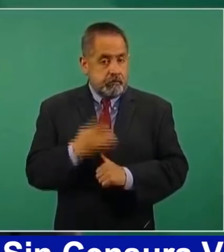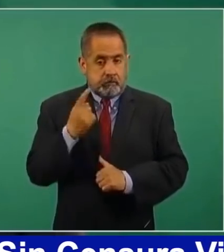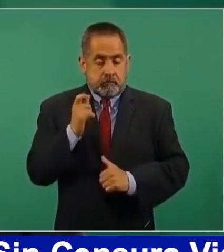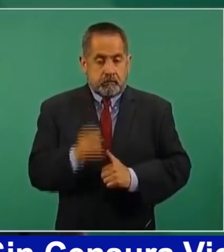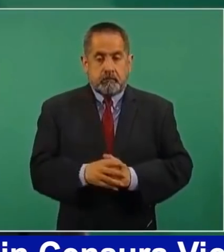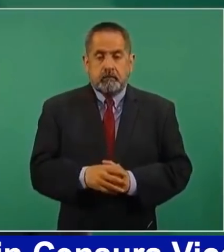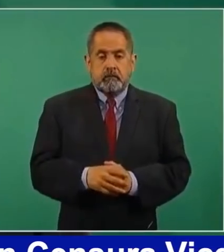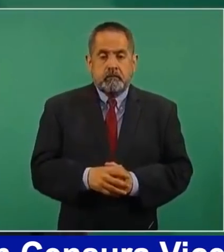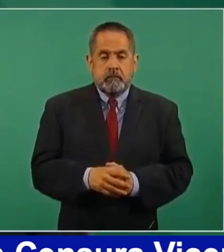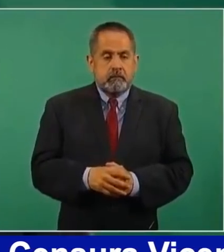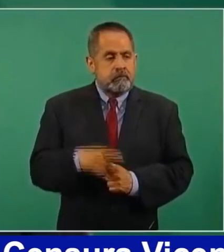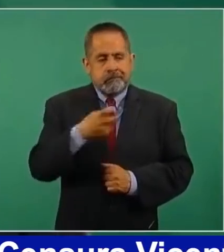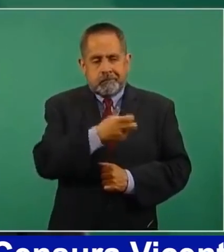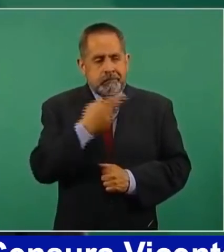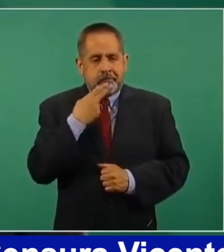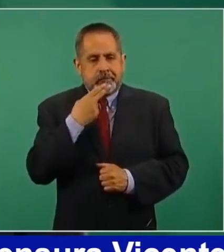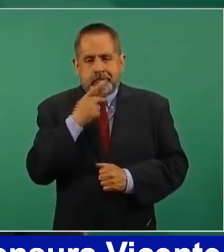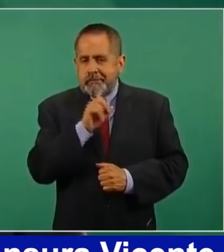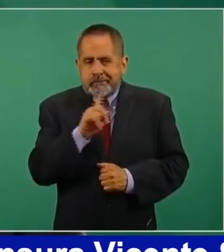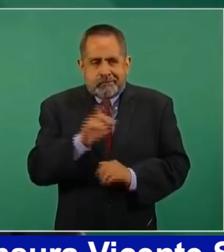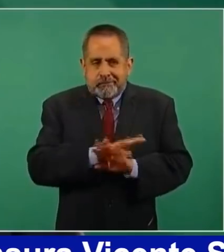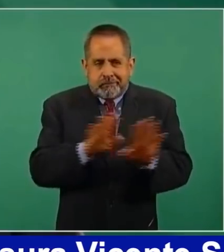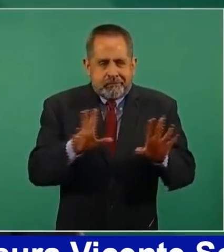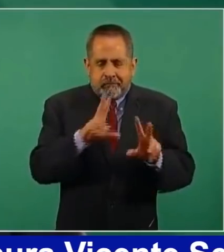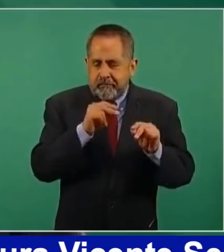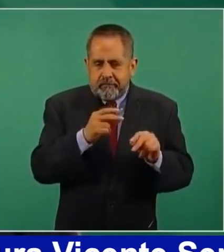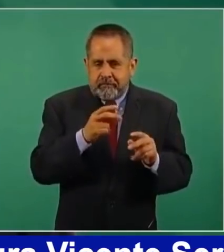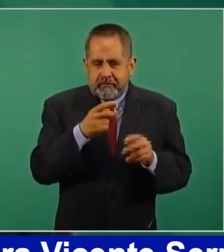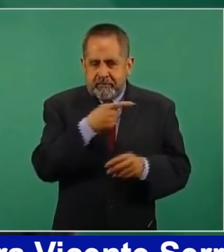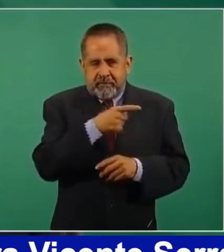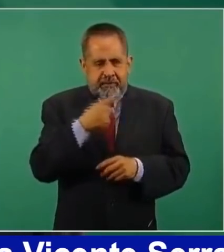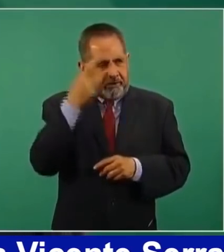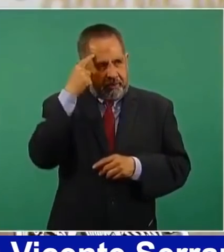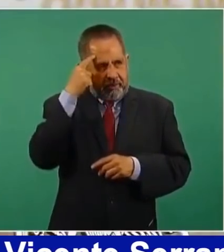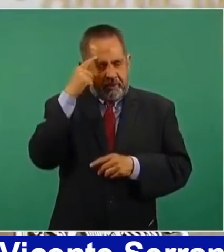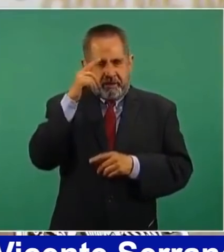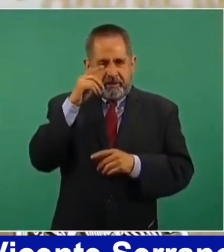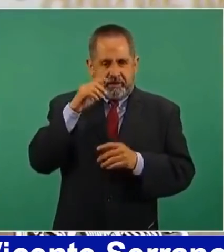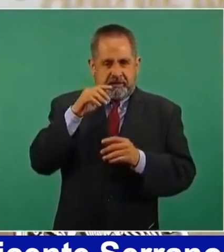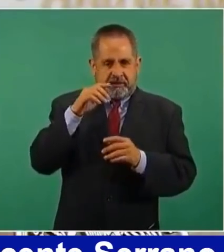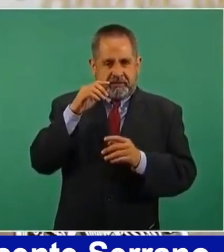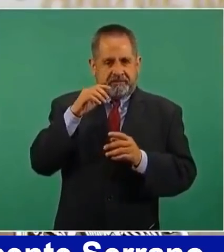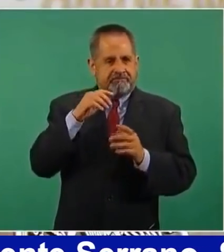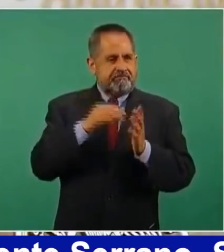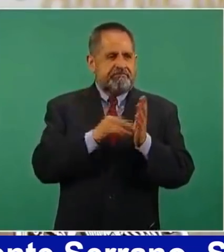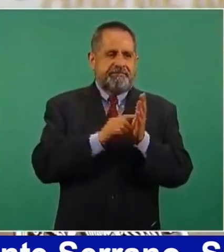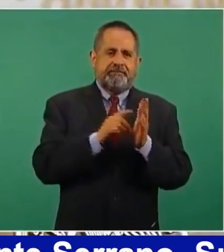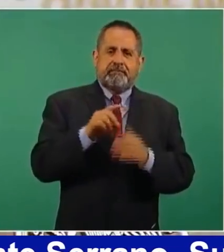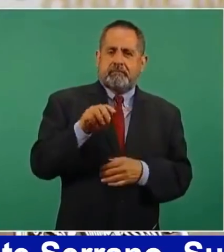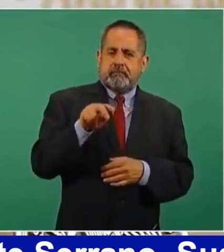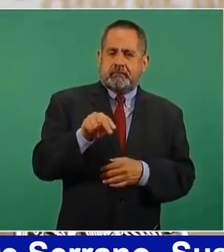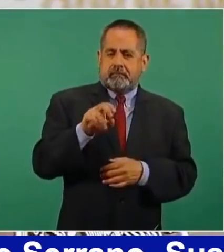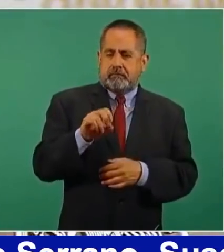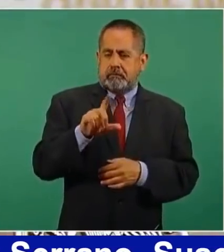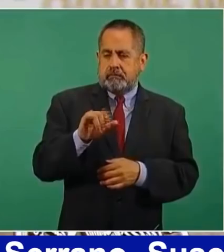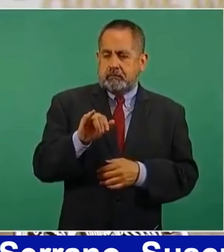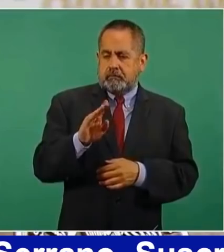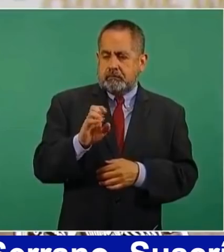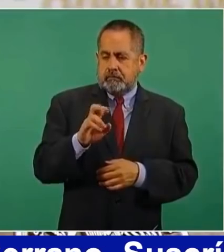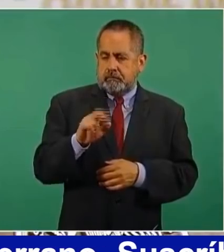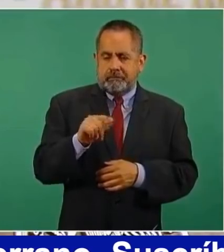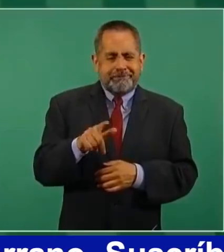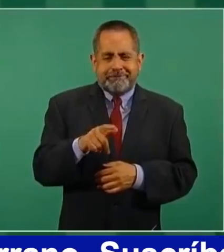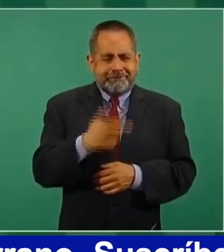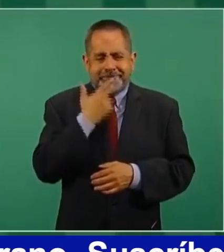Porque ya eso no funciona. Ya el modelo neoliberal fracasó.